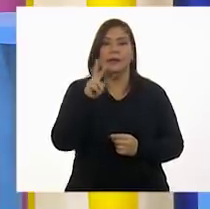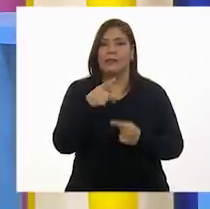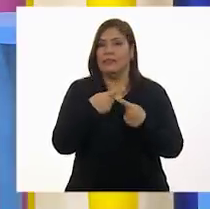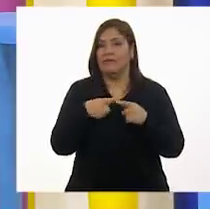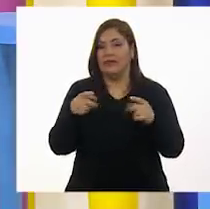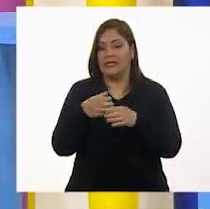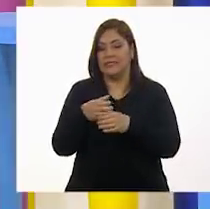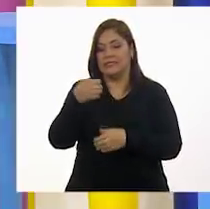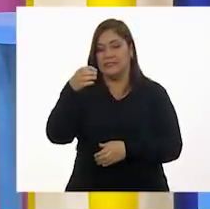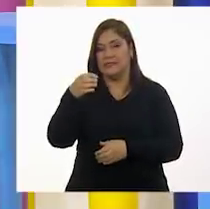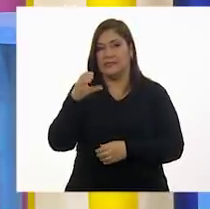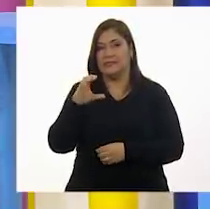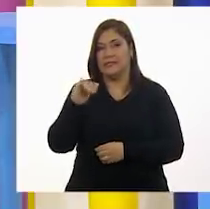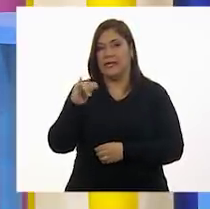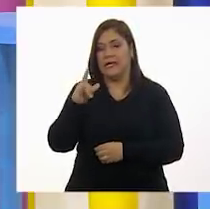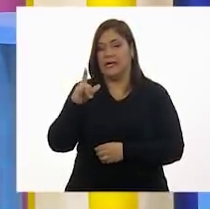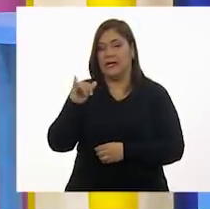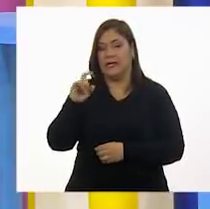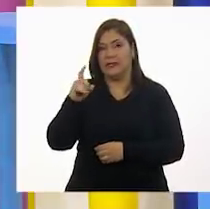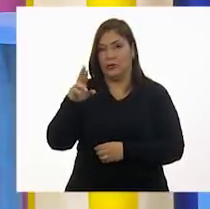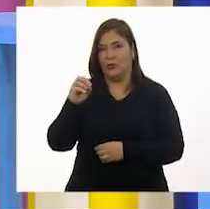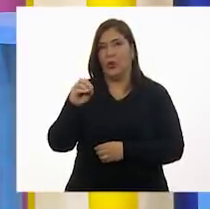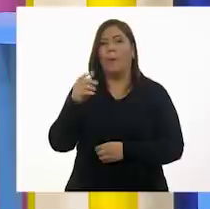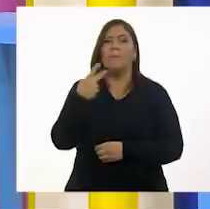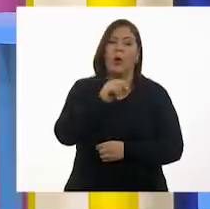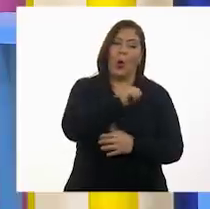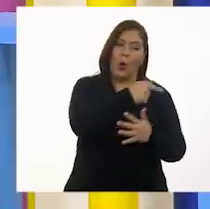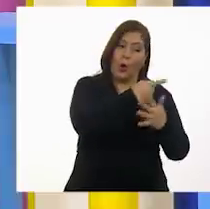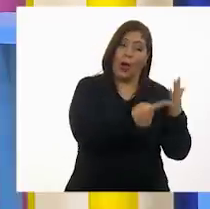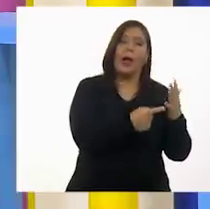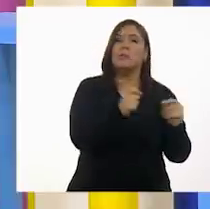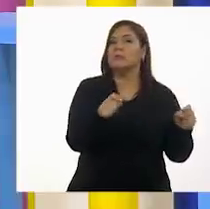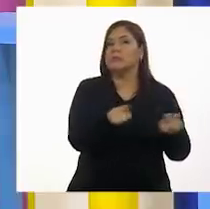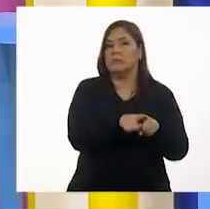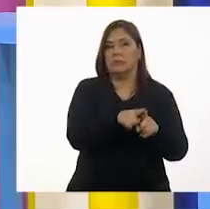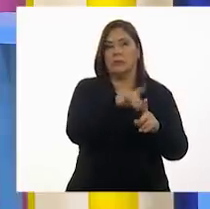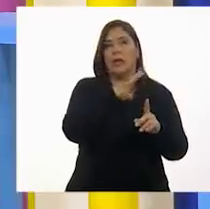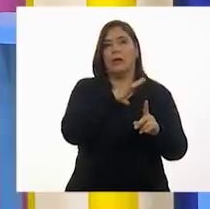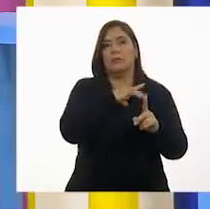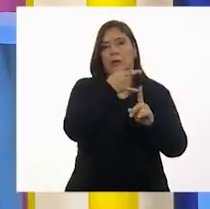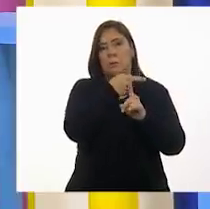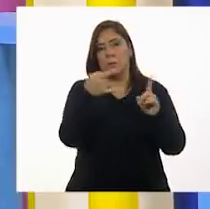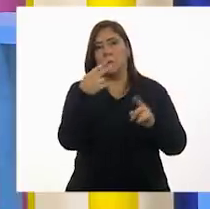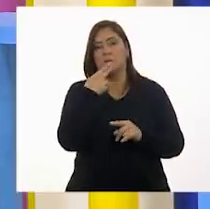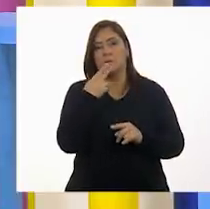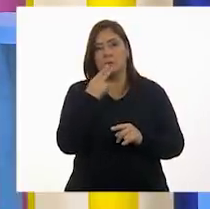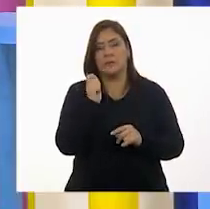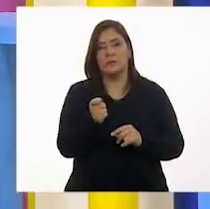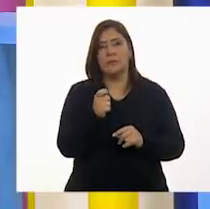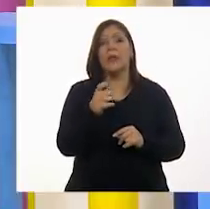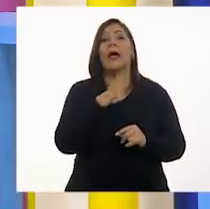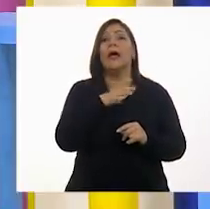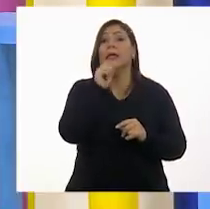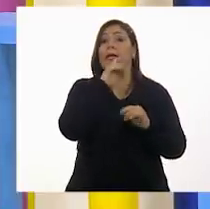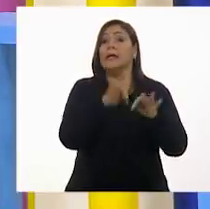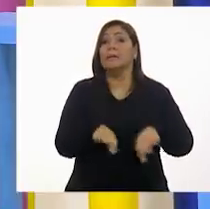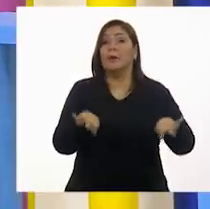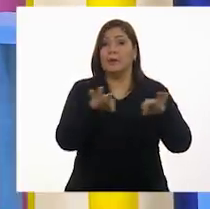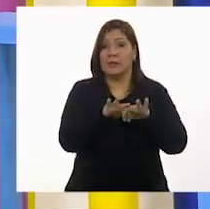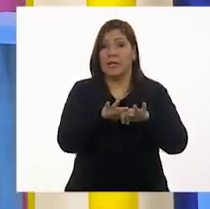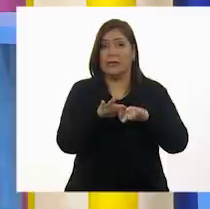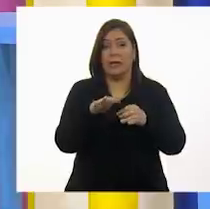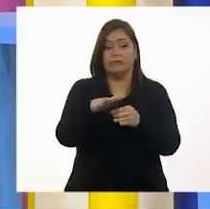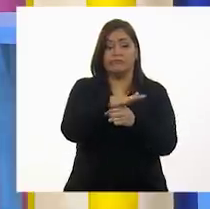una figura especial, pero todas las demás caras son rectángulos. Y es importante también ver sus bases. Las bases